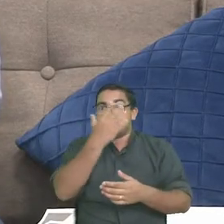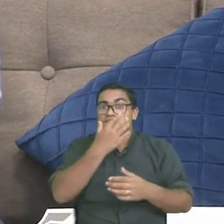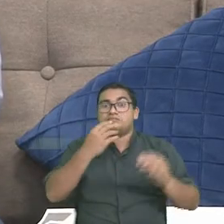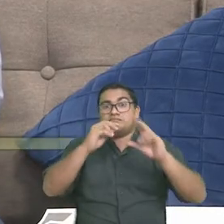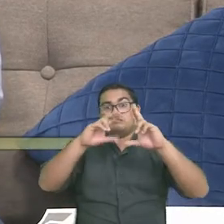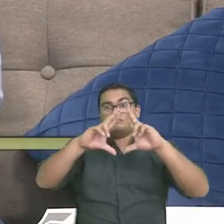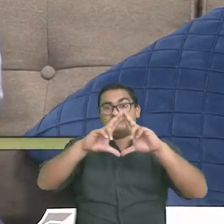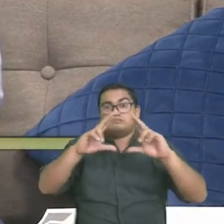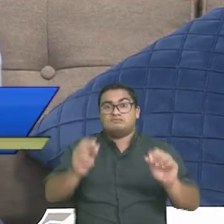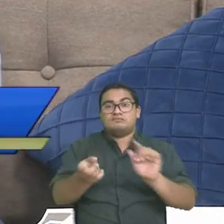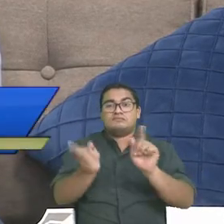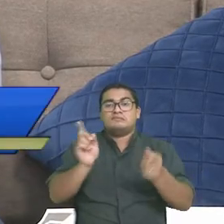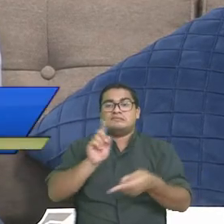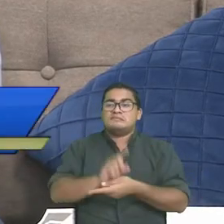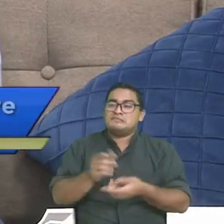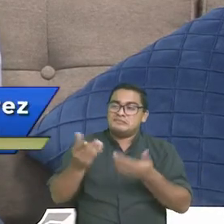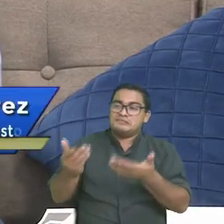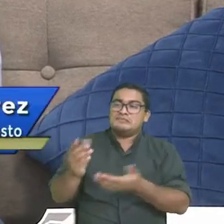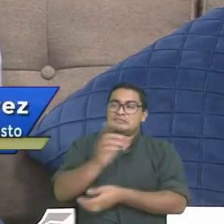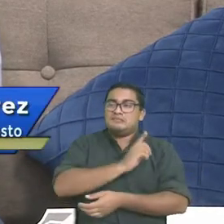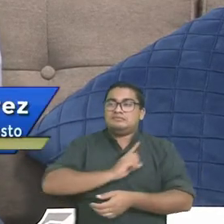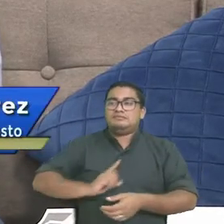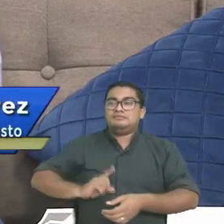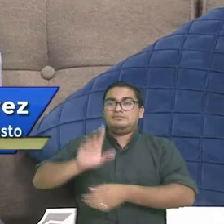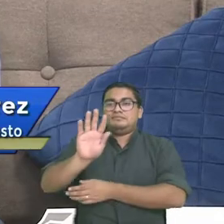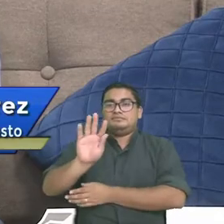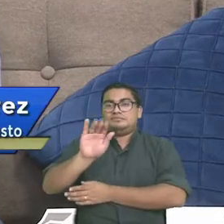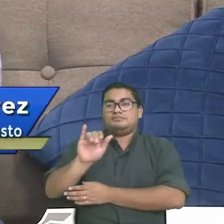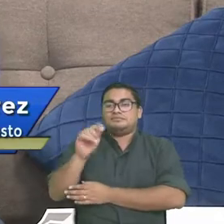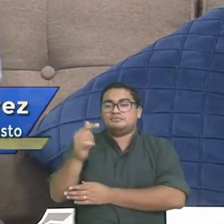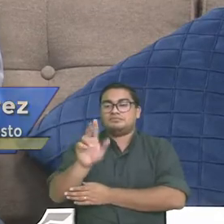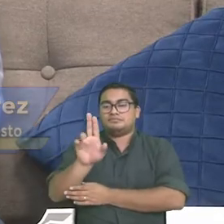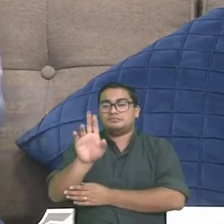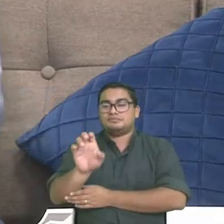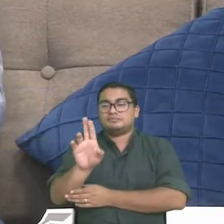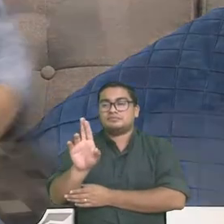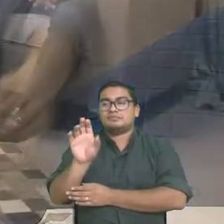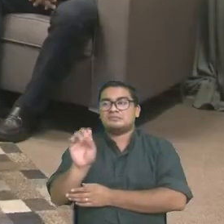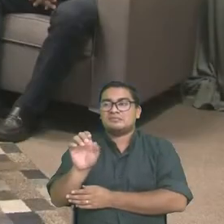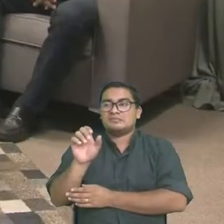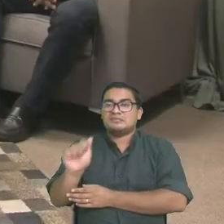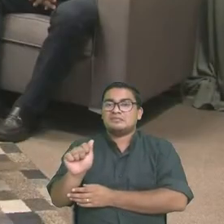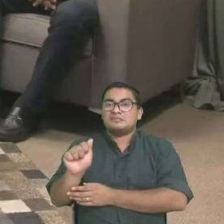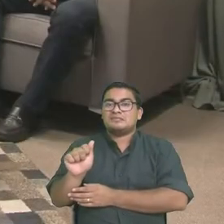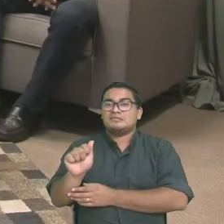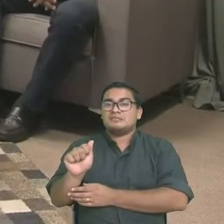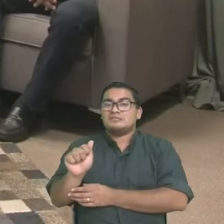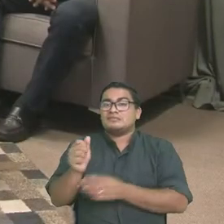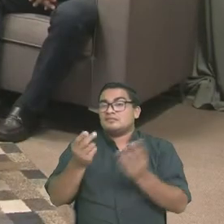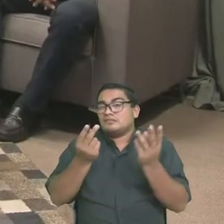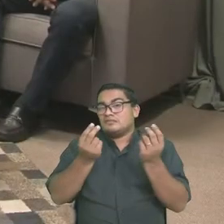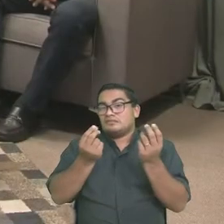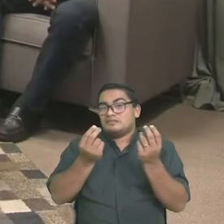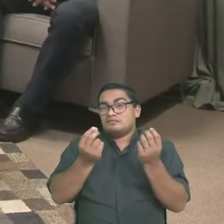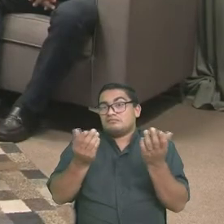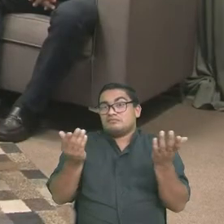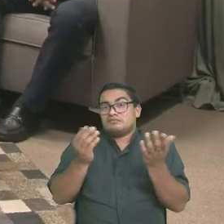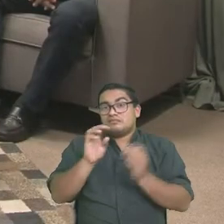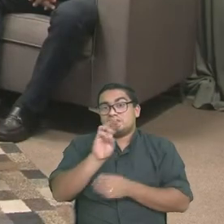ahí le consulto, diputado Figueroa, a partir de toda esta descripción que hemos visto, bueno, en el monto más